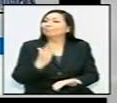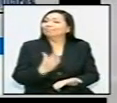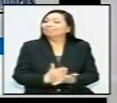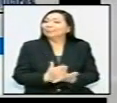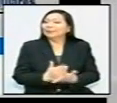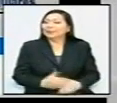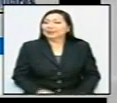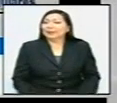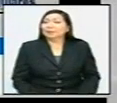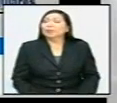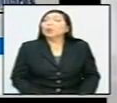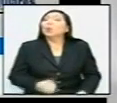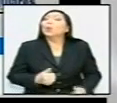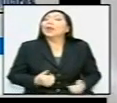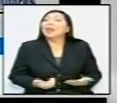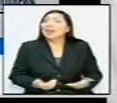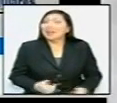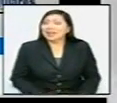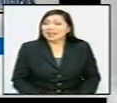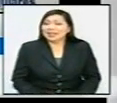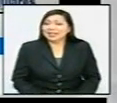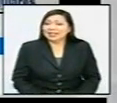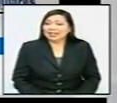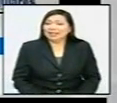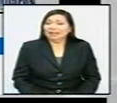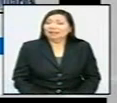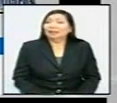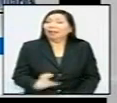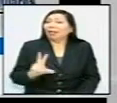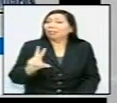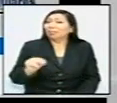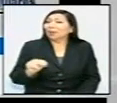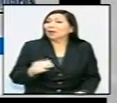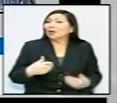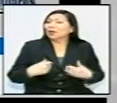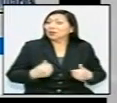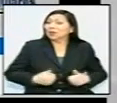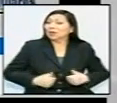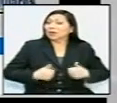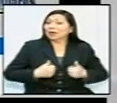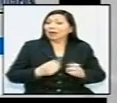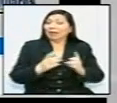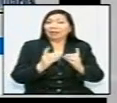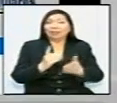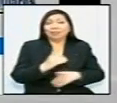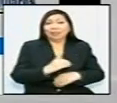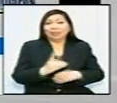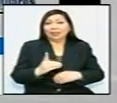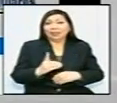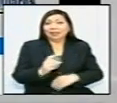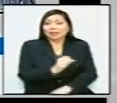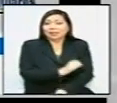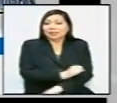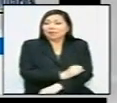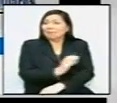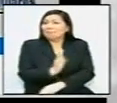imputación. ¿Y cuál es? Haber negado que he vivido en el departamento de San